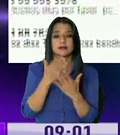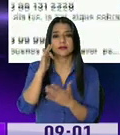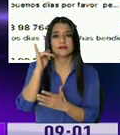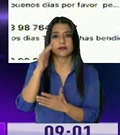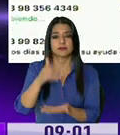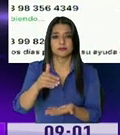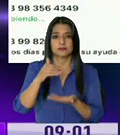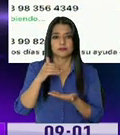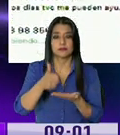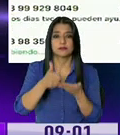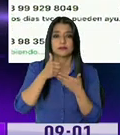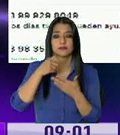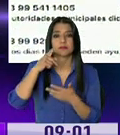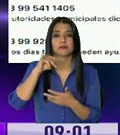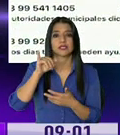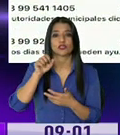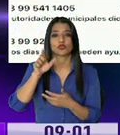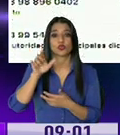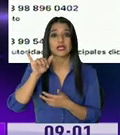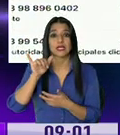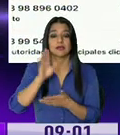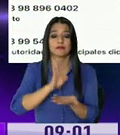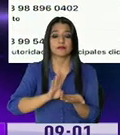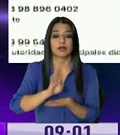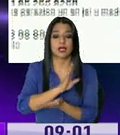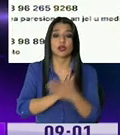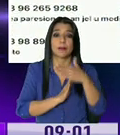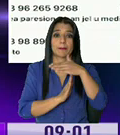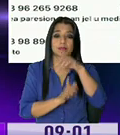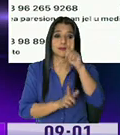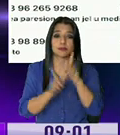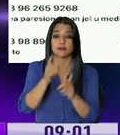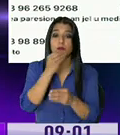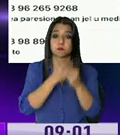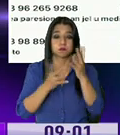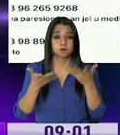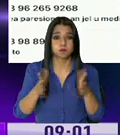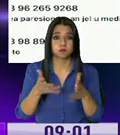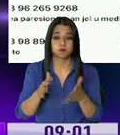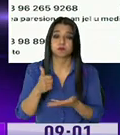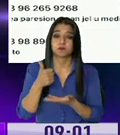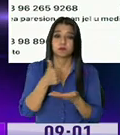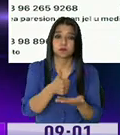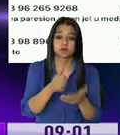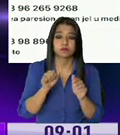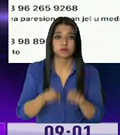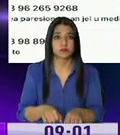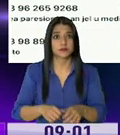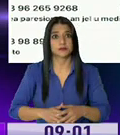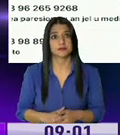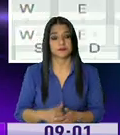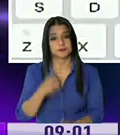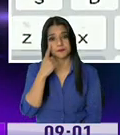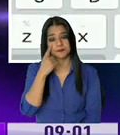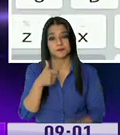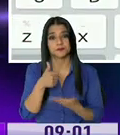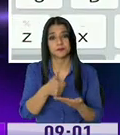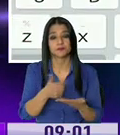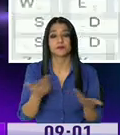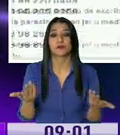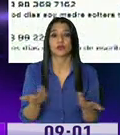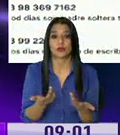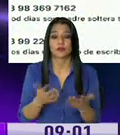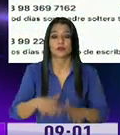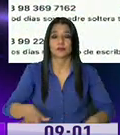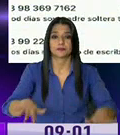ayuda en el barrio Pizulí, sector La Paz. Hay muchas personas del barrio que no tienen nada, ¿no? Bueno, vamos a ver cómo se va llegando también